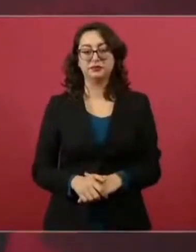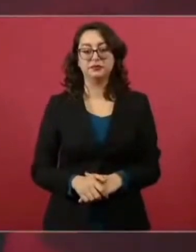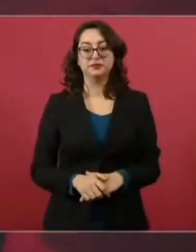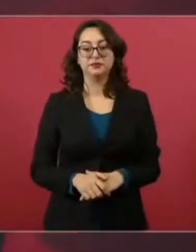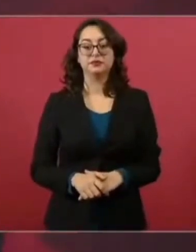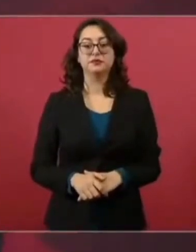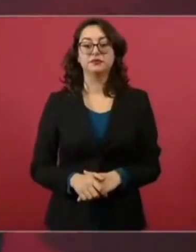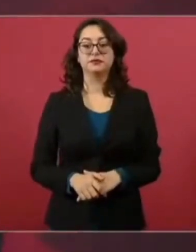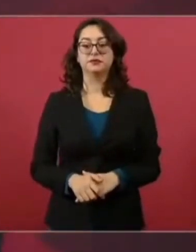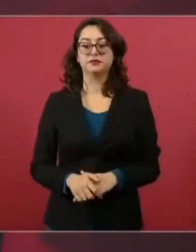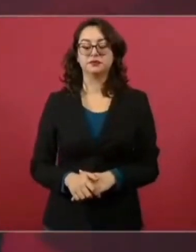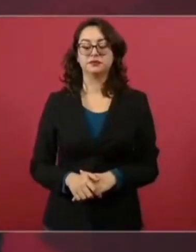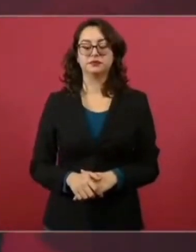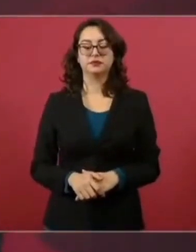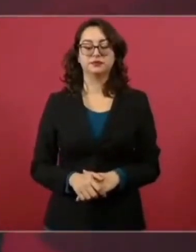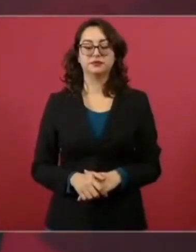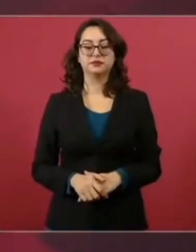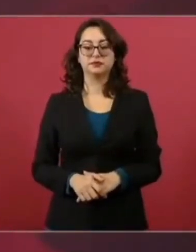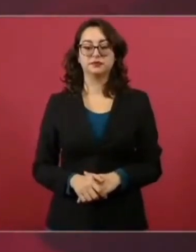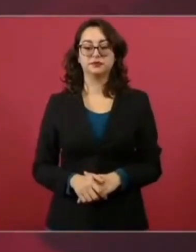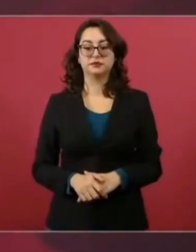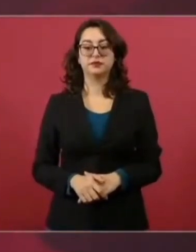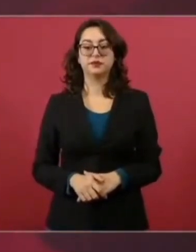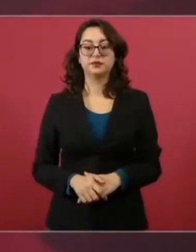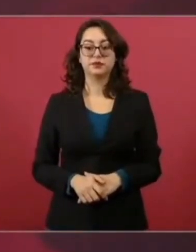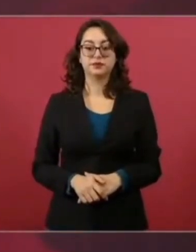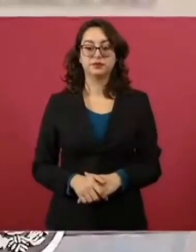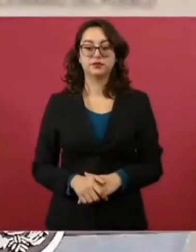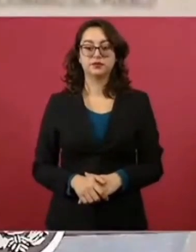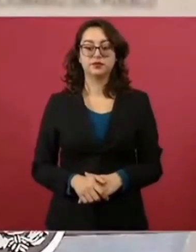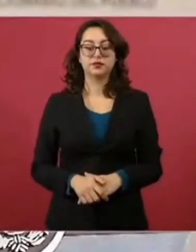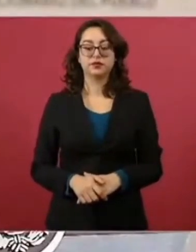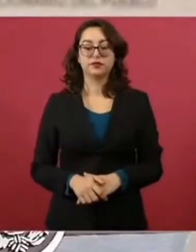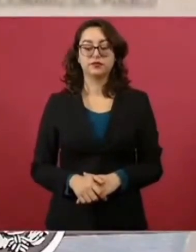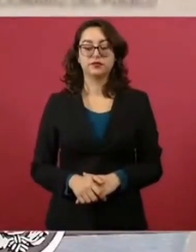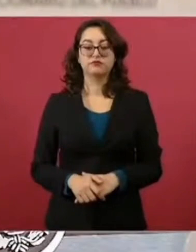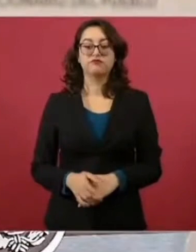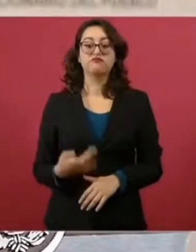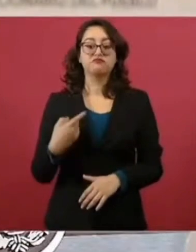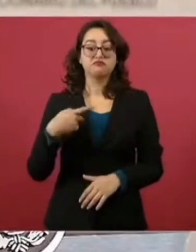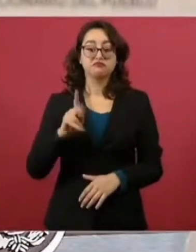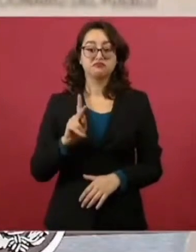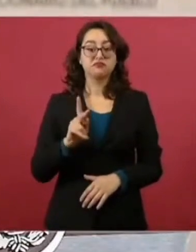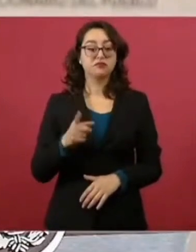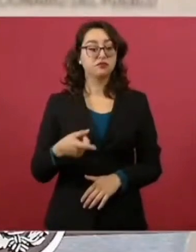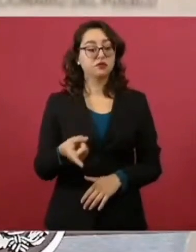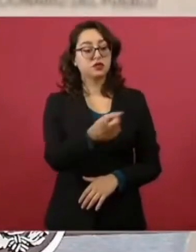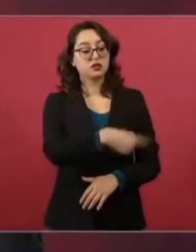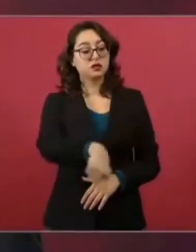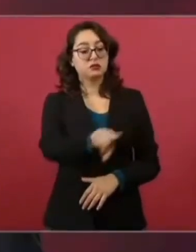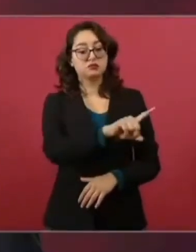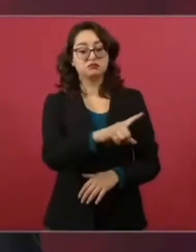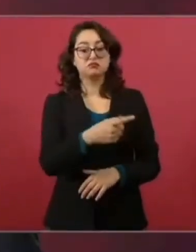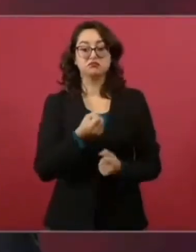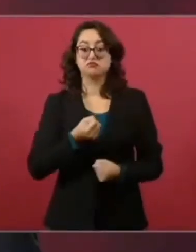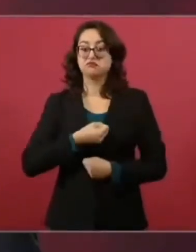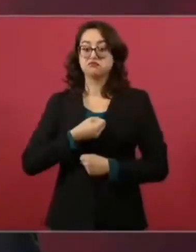Y se garantizan las libertades a pesar